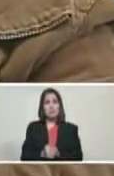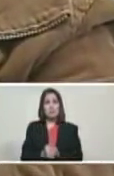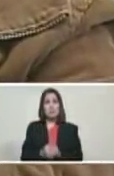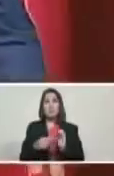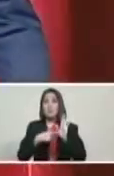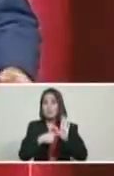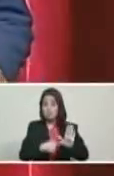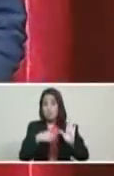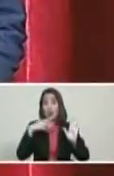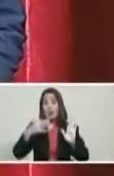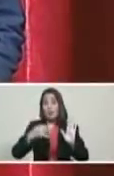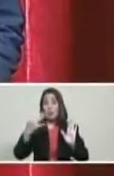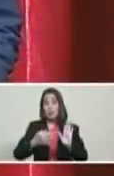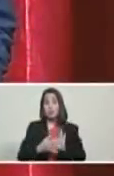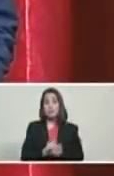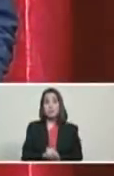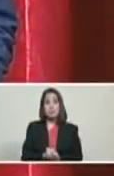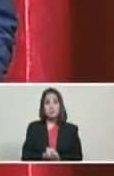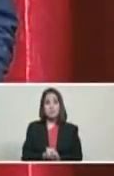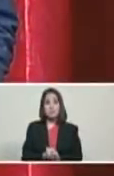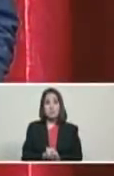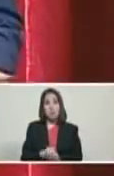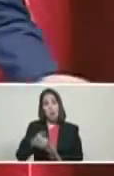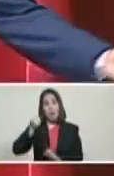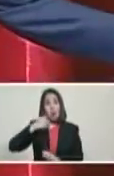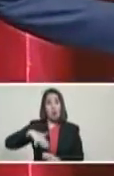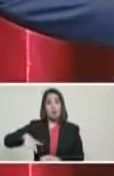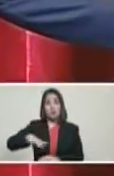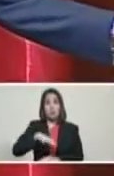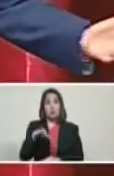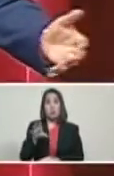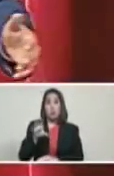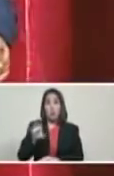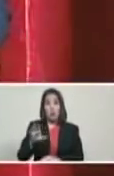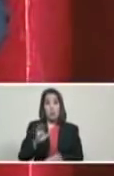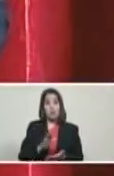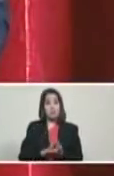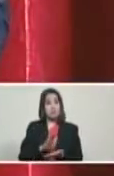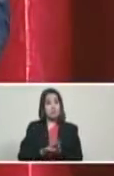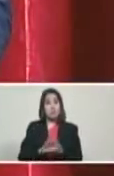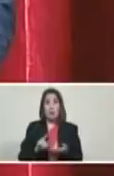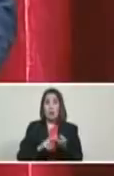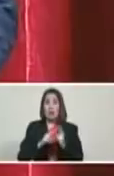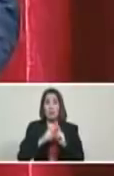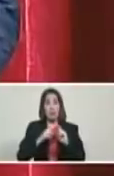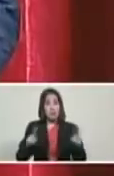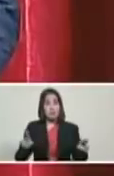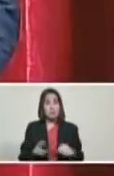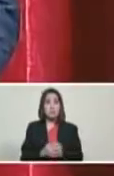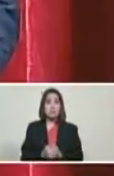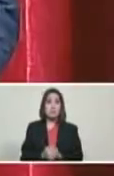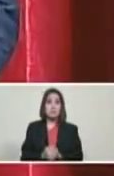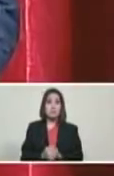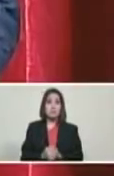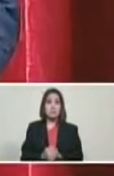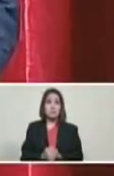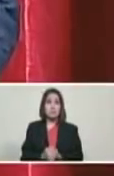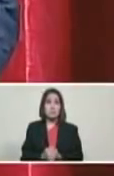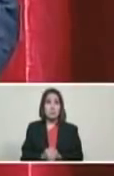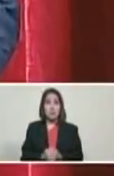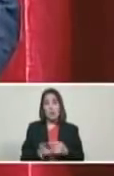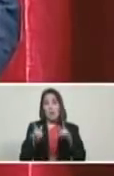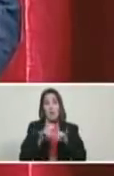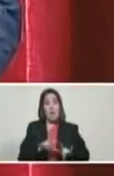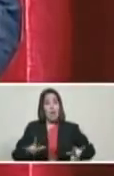Es la verdad. Somos un país pacífico que queremos paz. Amamos la paz. Amamos